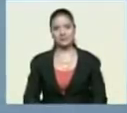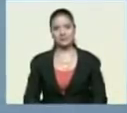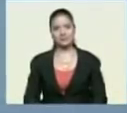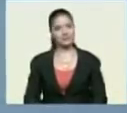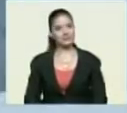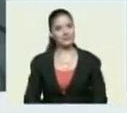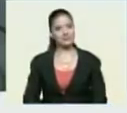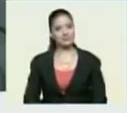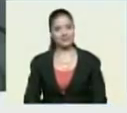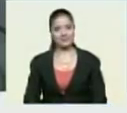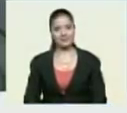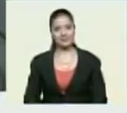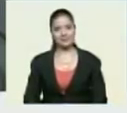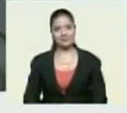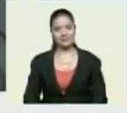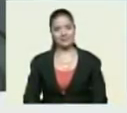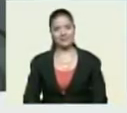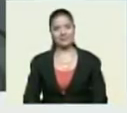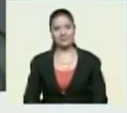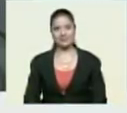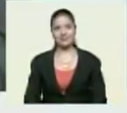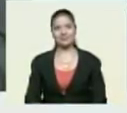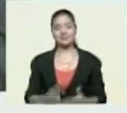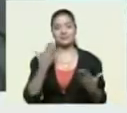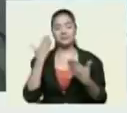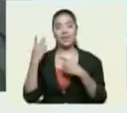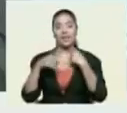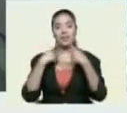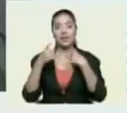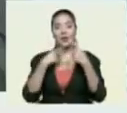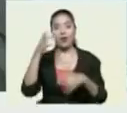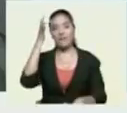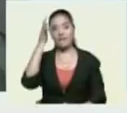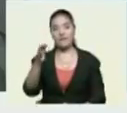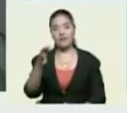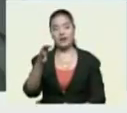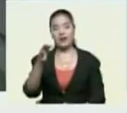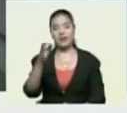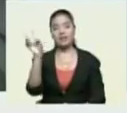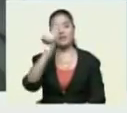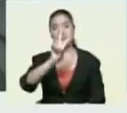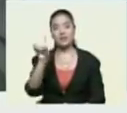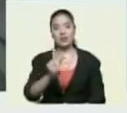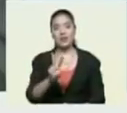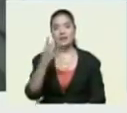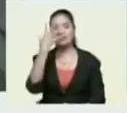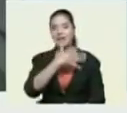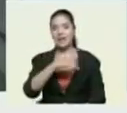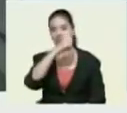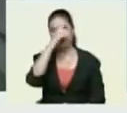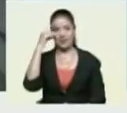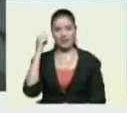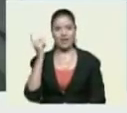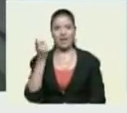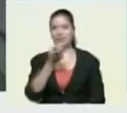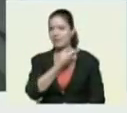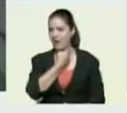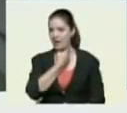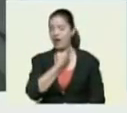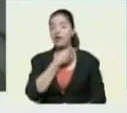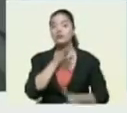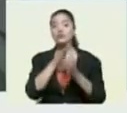Muchas gracias. Enviamos declaraciones del fiscal de la República, Taren William Saab, en torno a